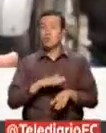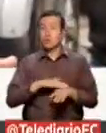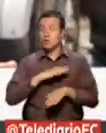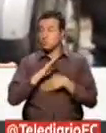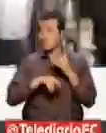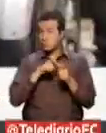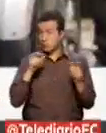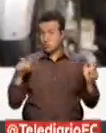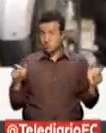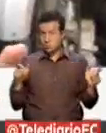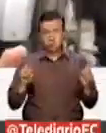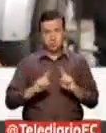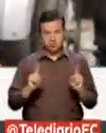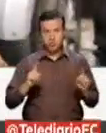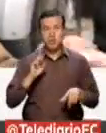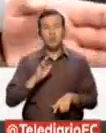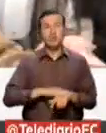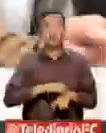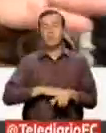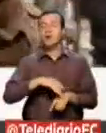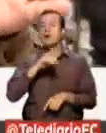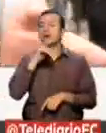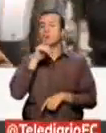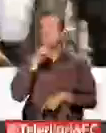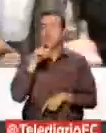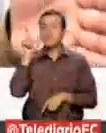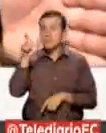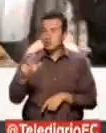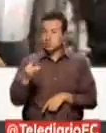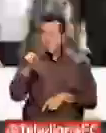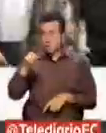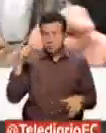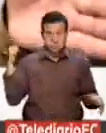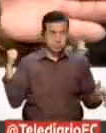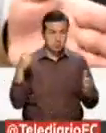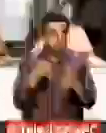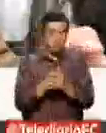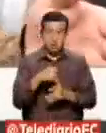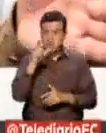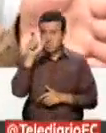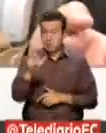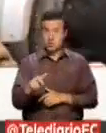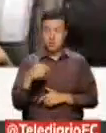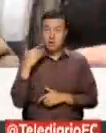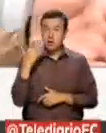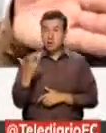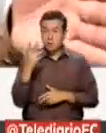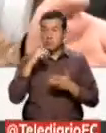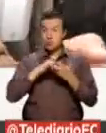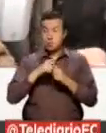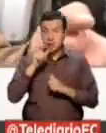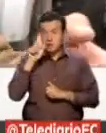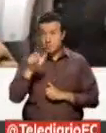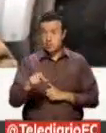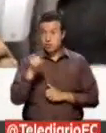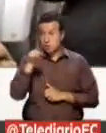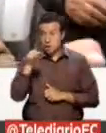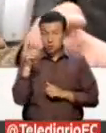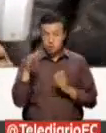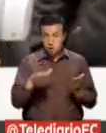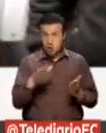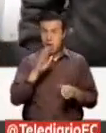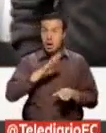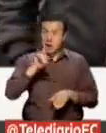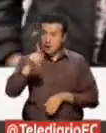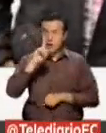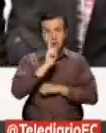todos los conductores. La culpabilidad debe ser al que tuvo el accidente, al que tuvo el problema, al que tuvo muertes, a